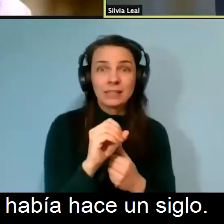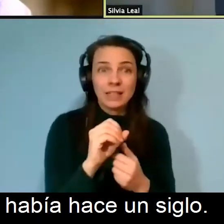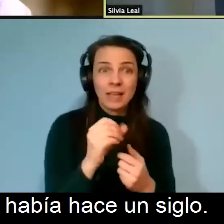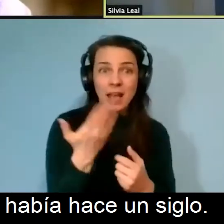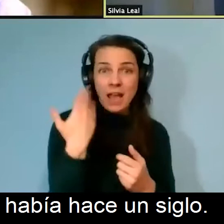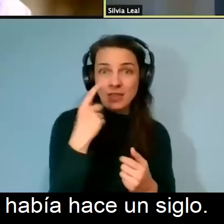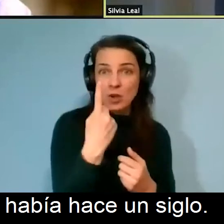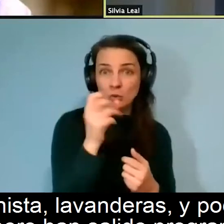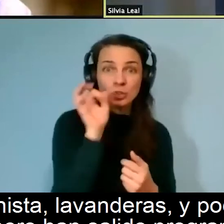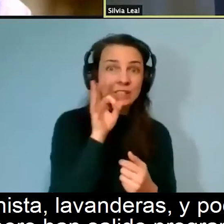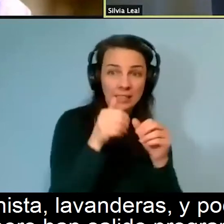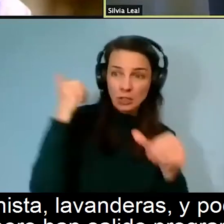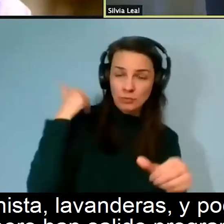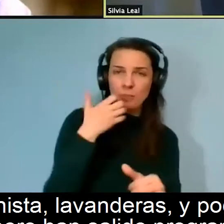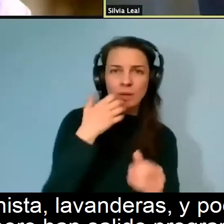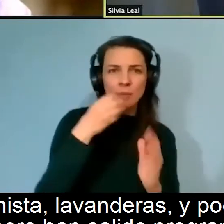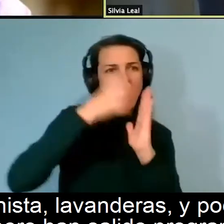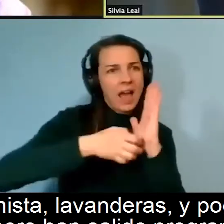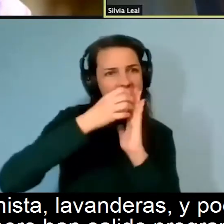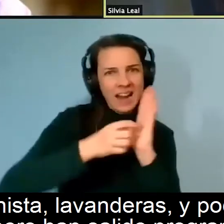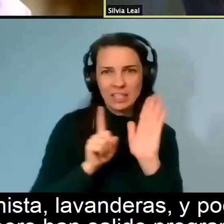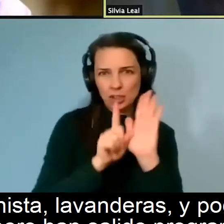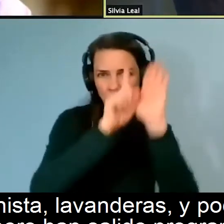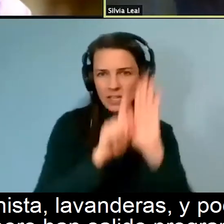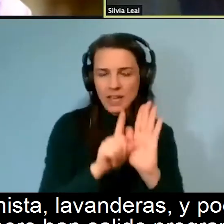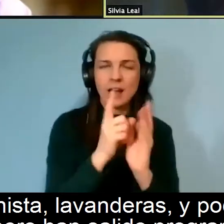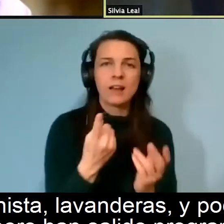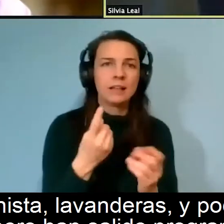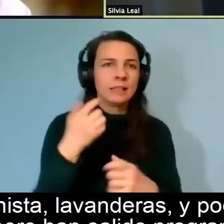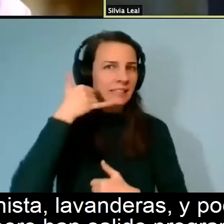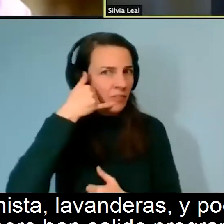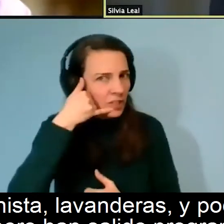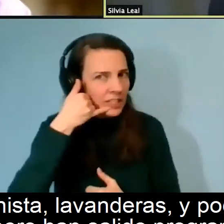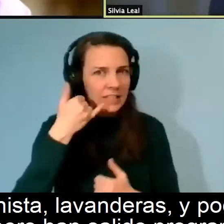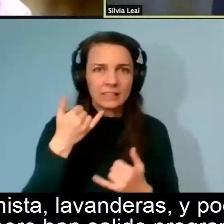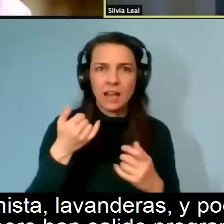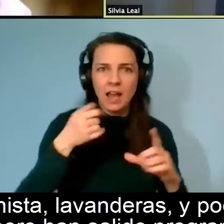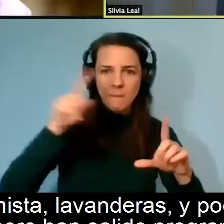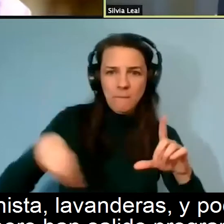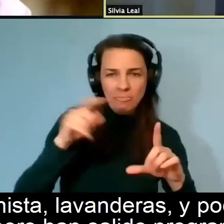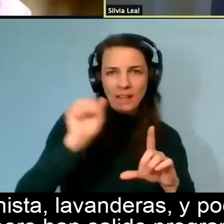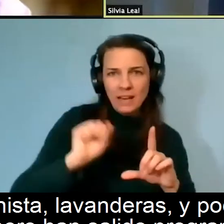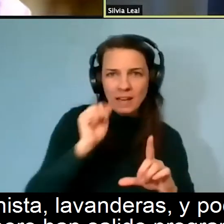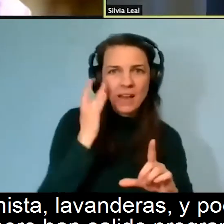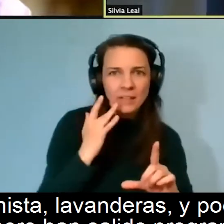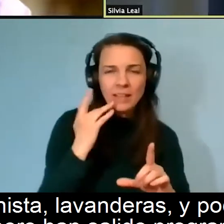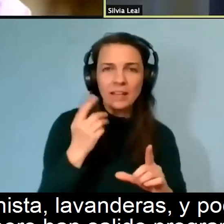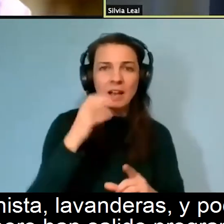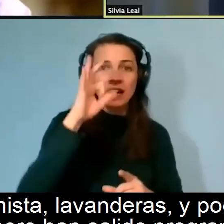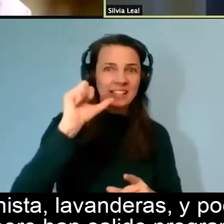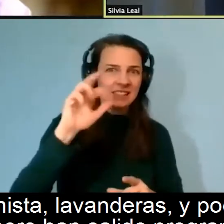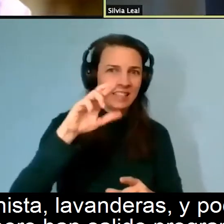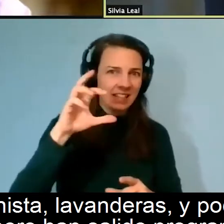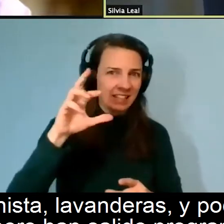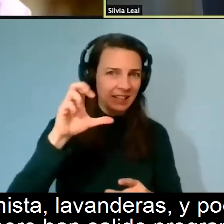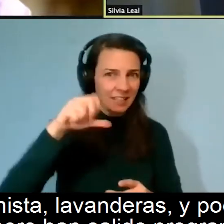siglo. Ascensorista, telefonista, lavanderas y podríamos el sereno, hacer una lista larga, pero